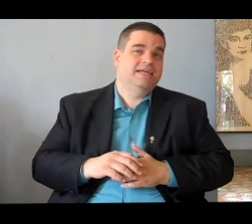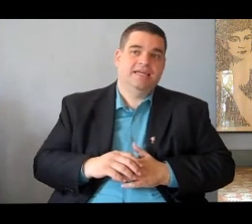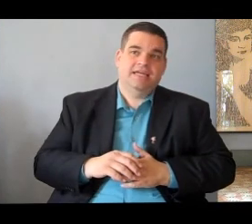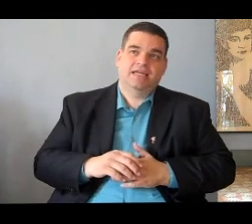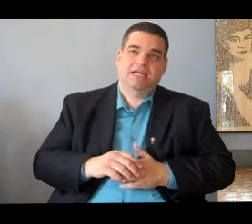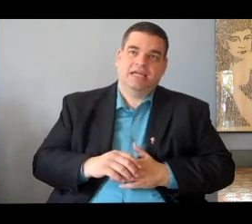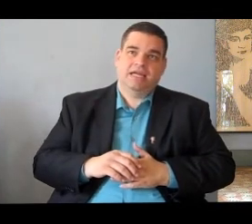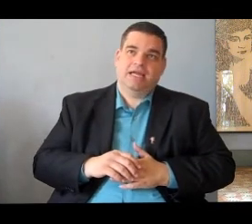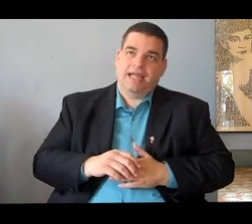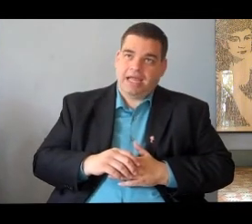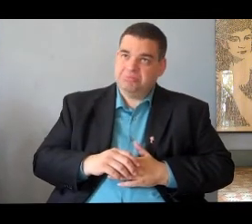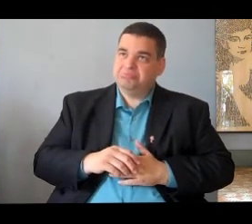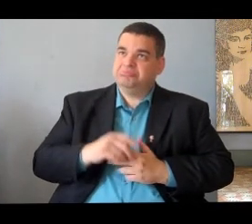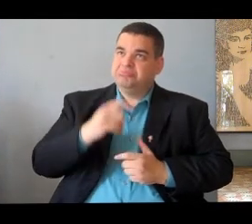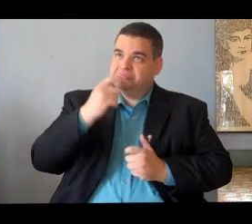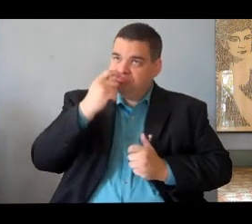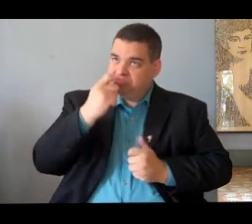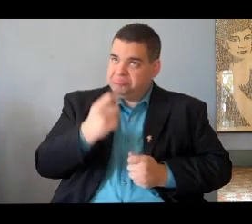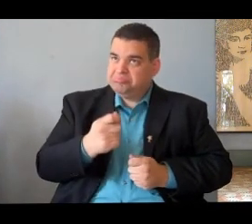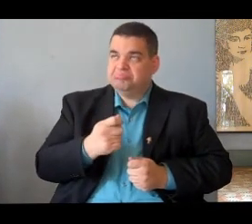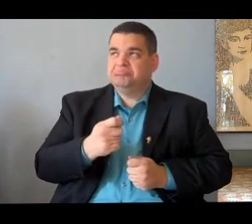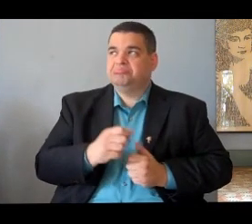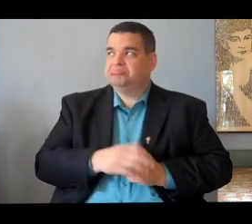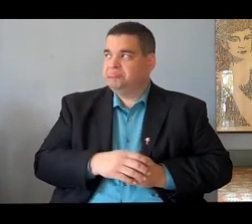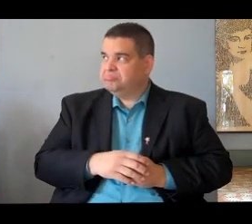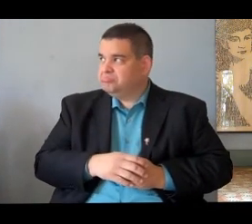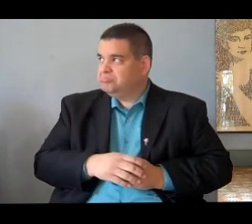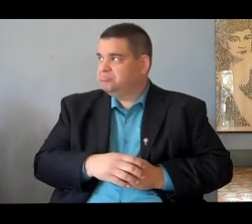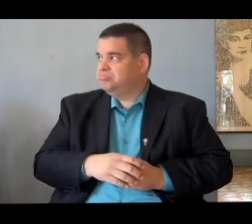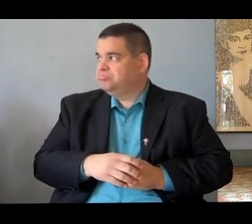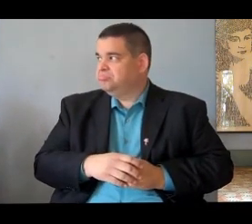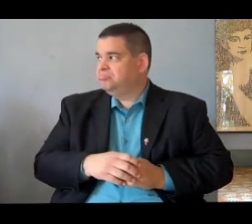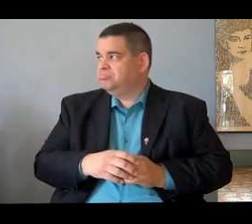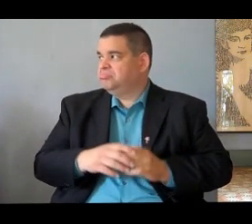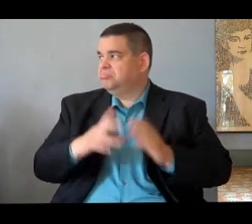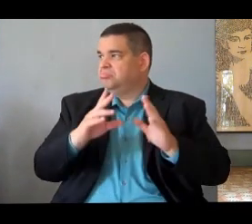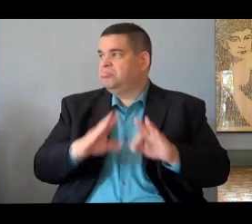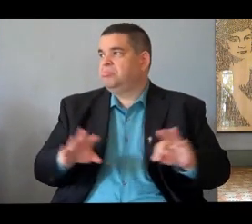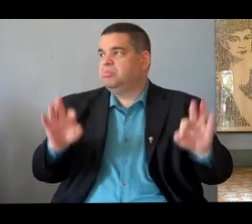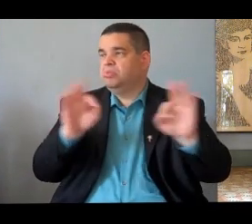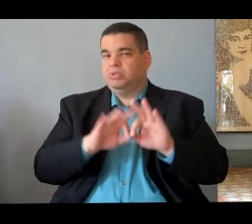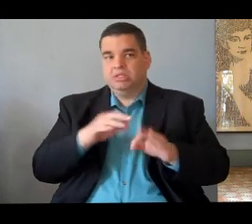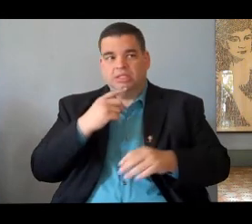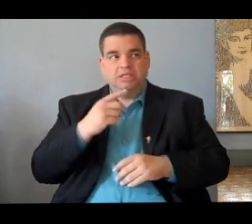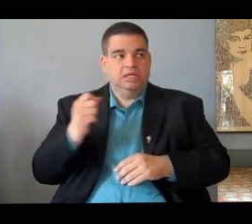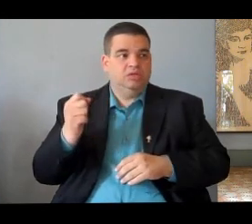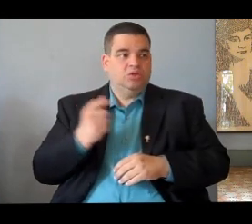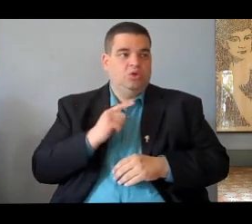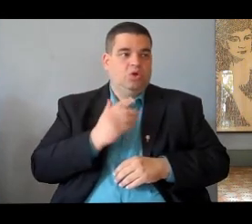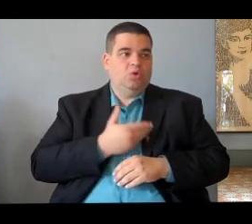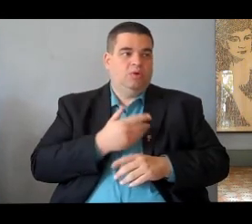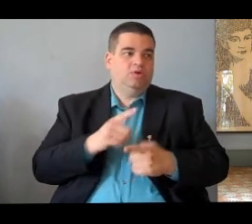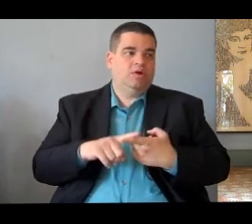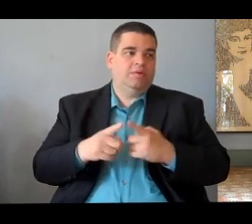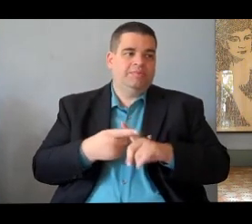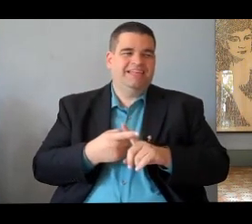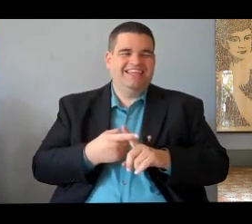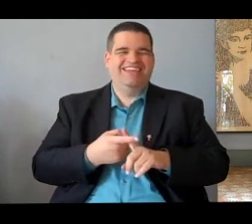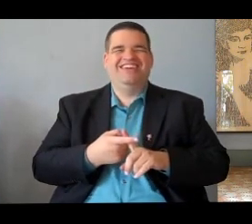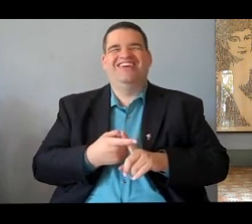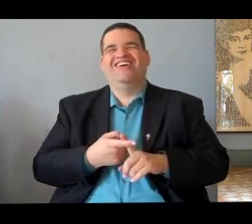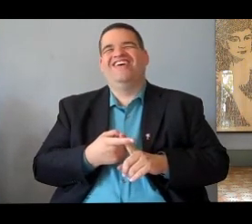Ah, pues esto está bien interesante. Hay que... Es bien importante resaltarle a todos nuestros amigos que nos están viendo, me da con mirar para otro